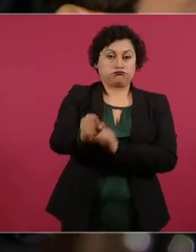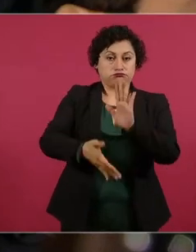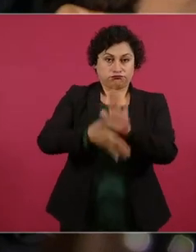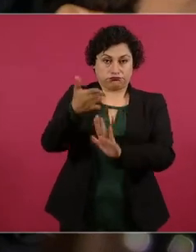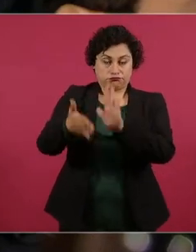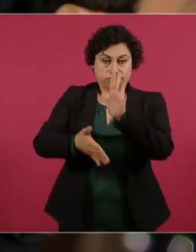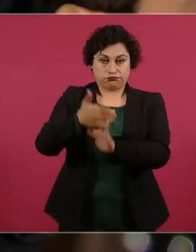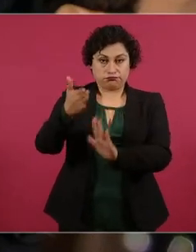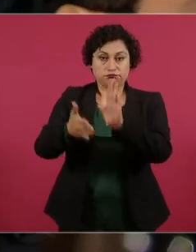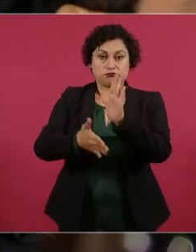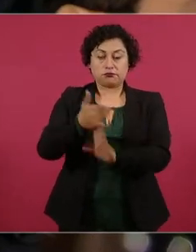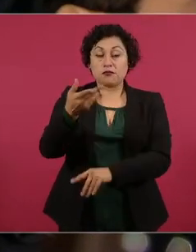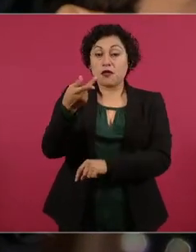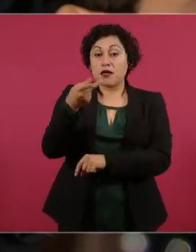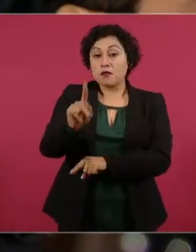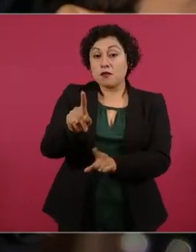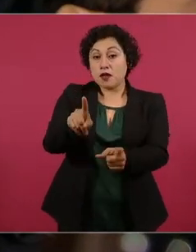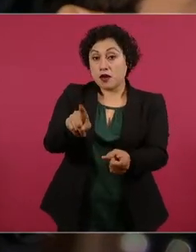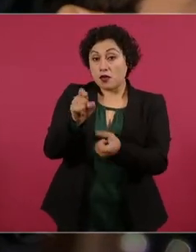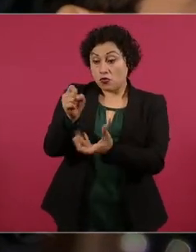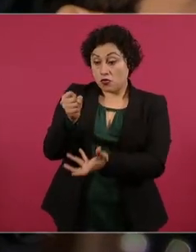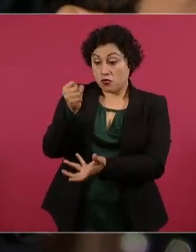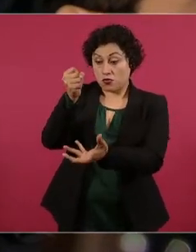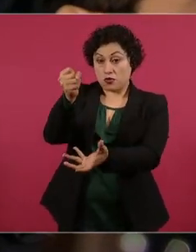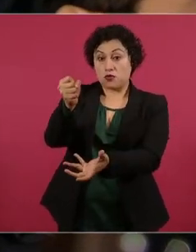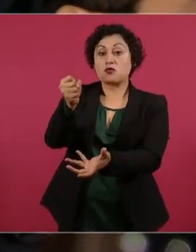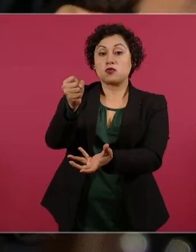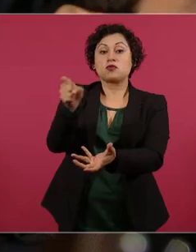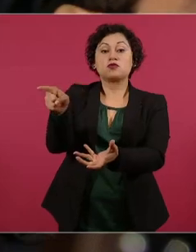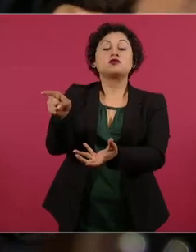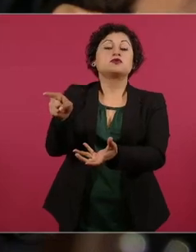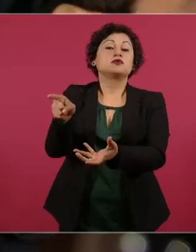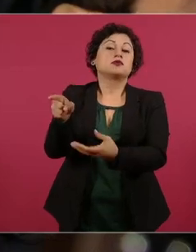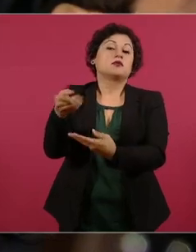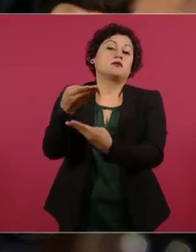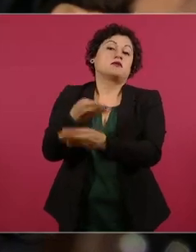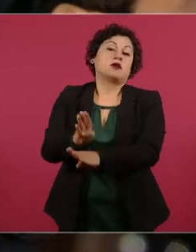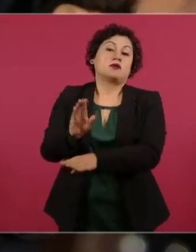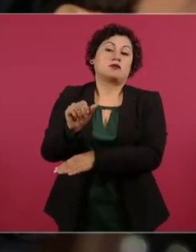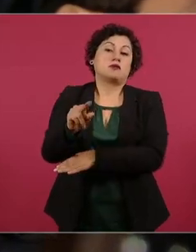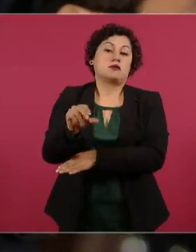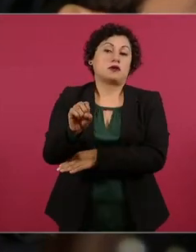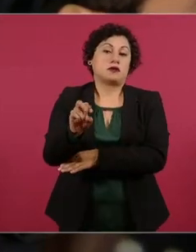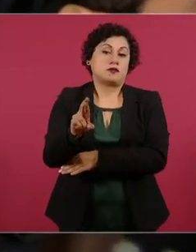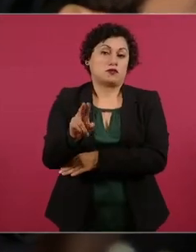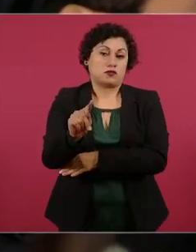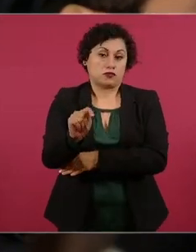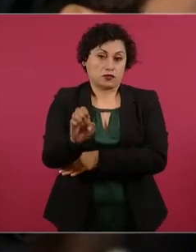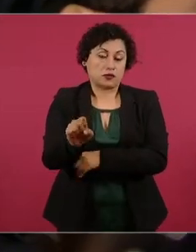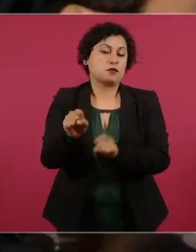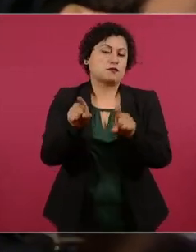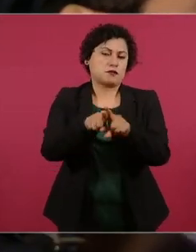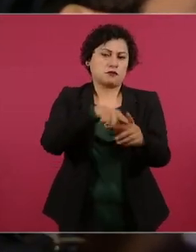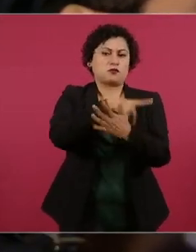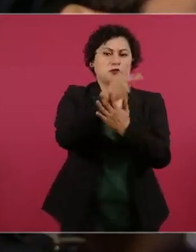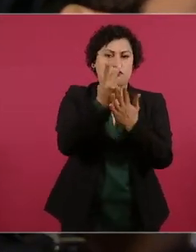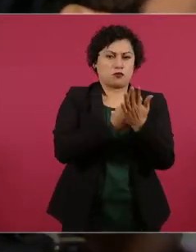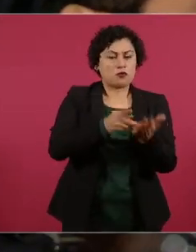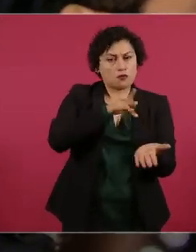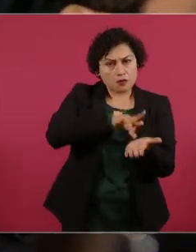recursos que fueron aportados por la operadora de fondos Banorte bajo este mismo programa de estímulos